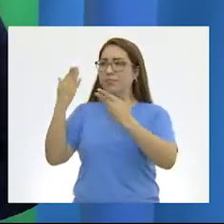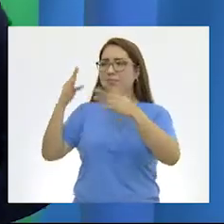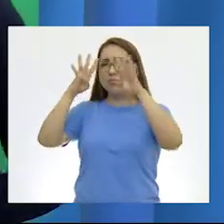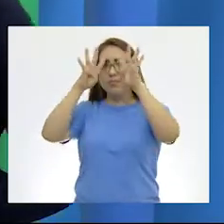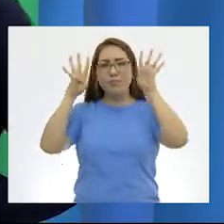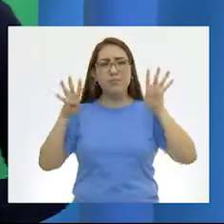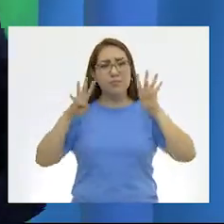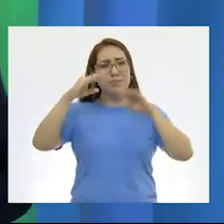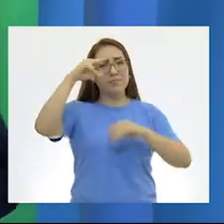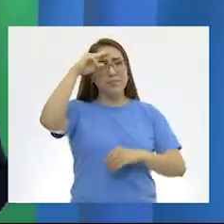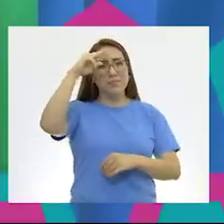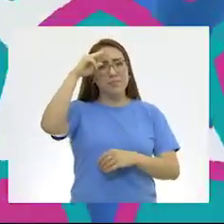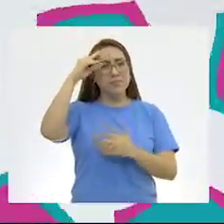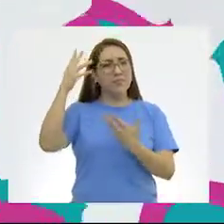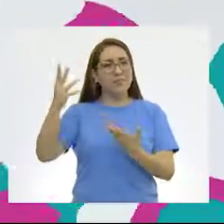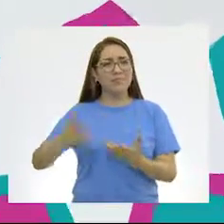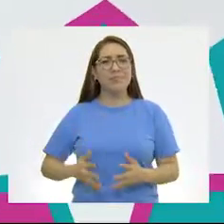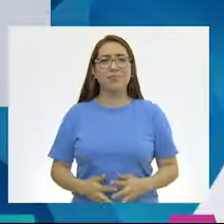consejo. Comenzamos.